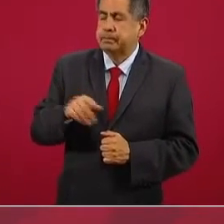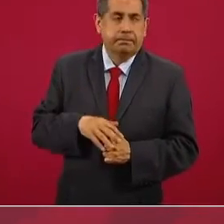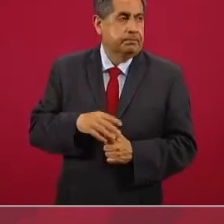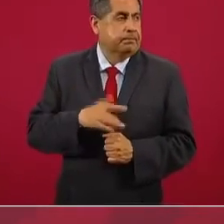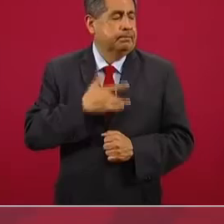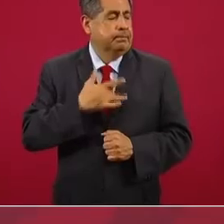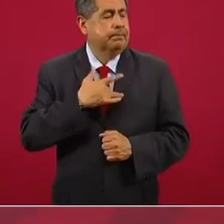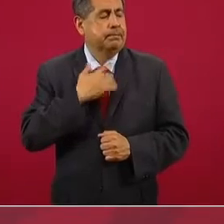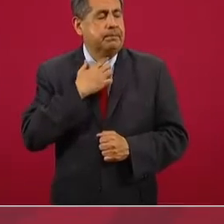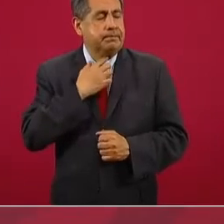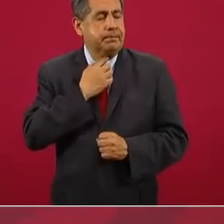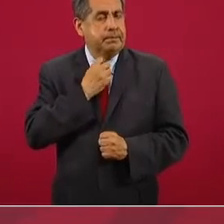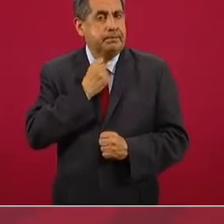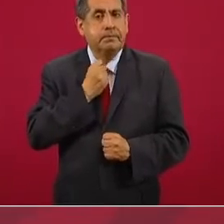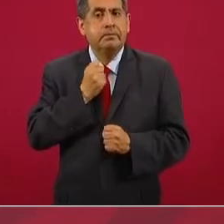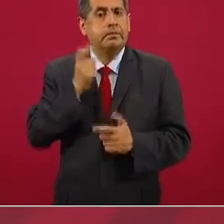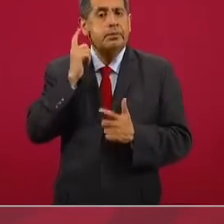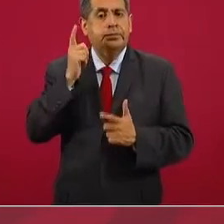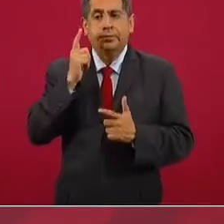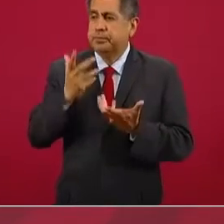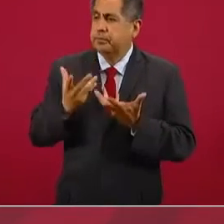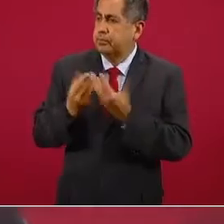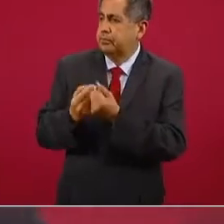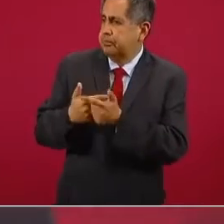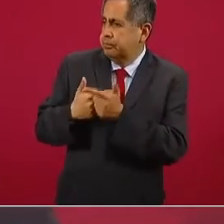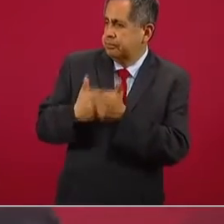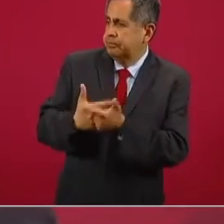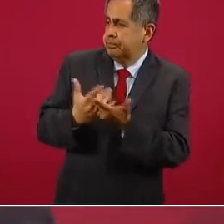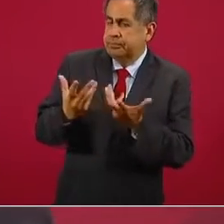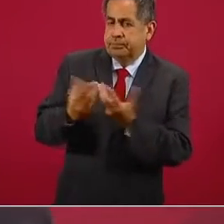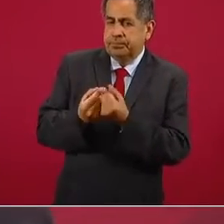me lleno de esperanzas de que sigamos juntos.